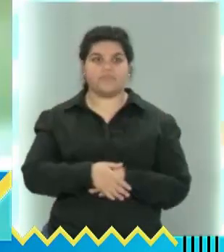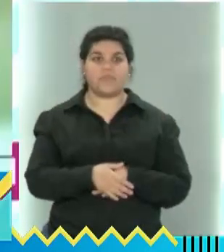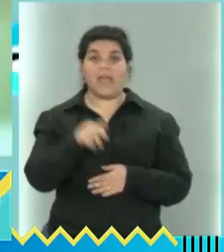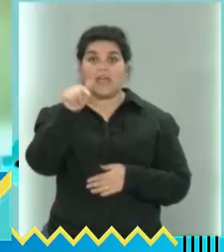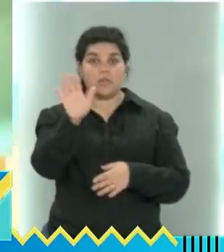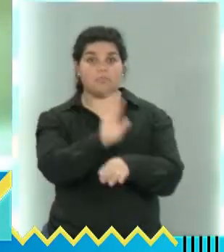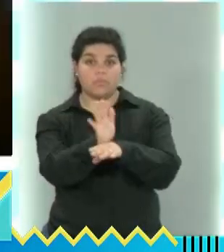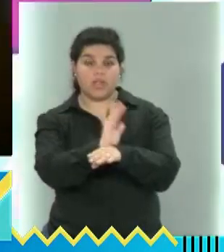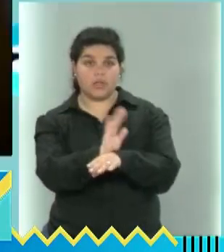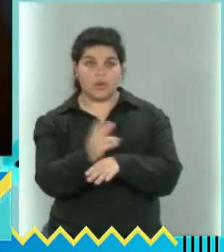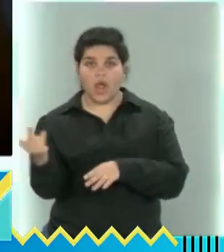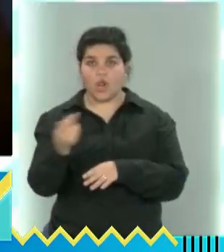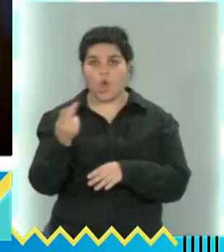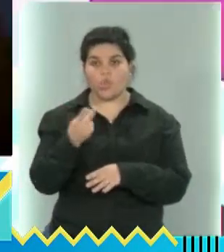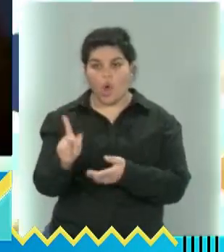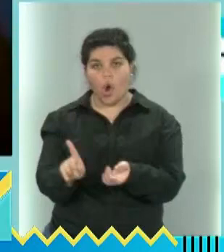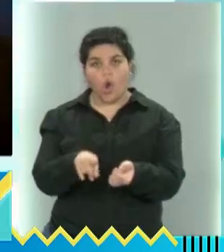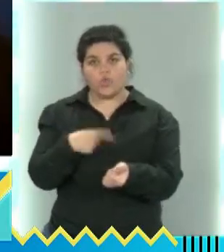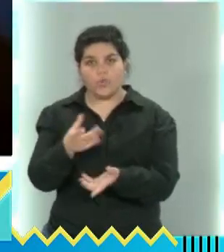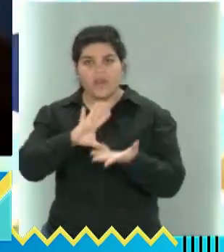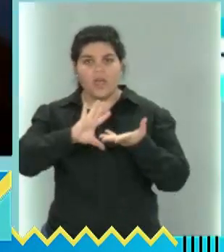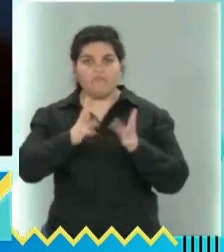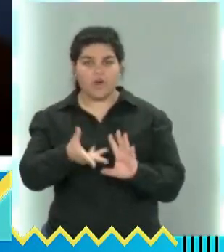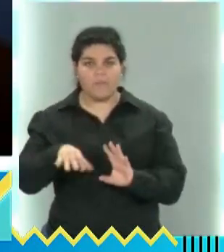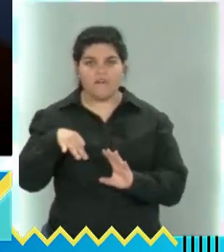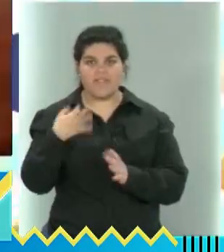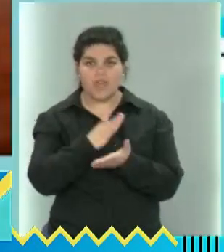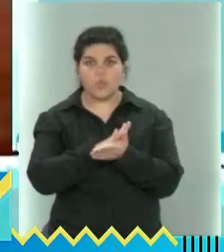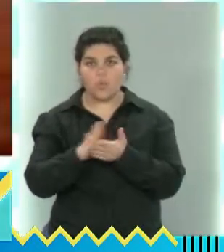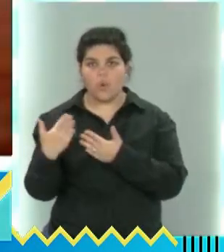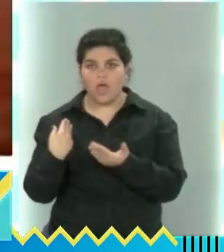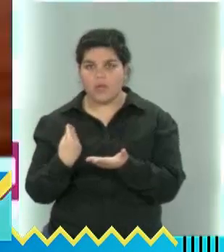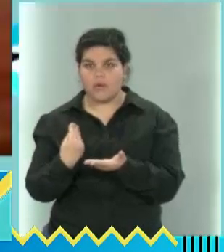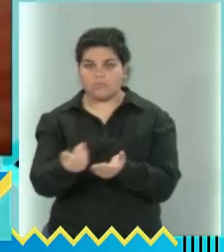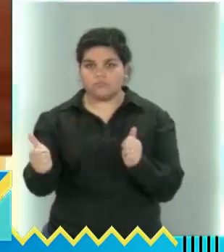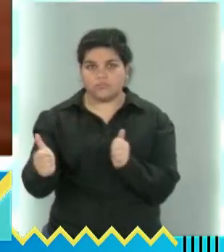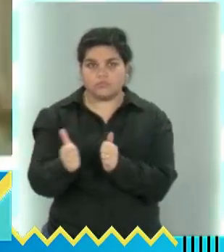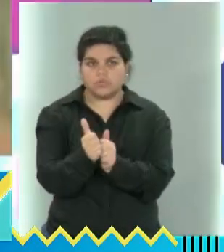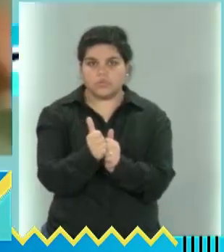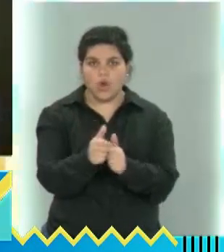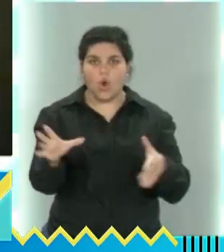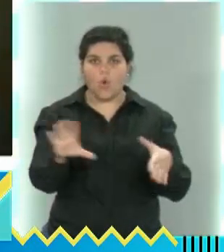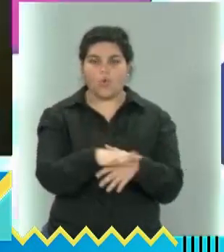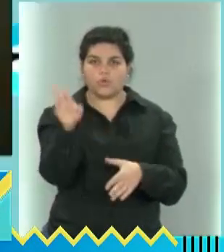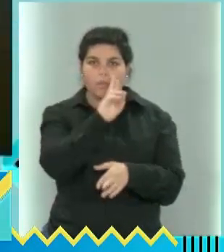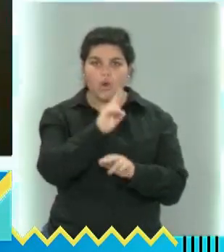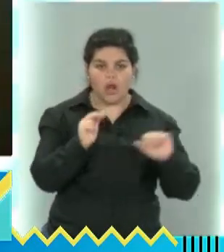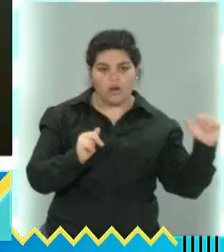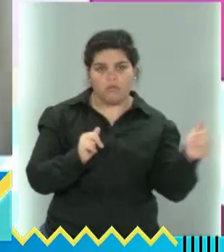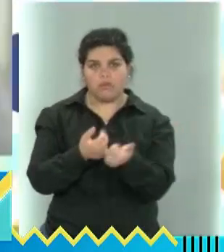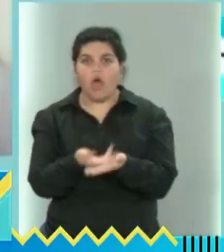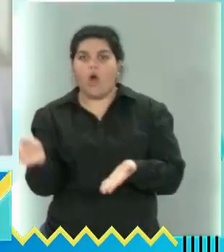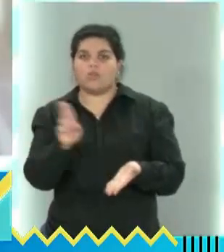hijo Billy, cuando logran acostumbrarse a esta nueva vida, aparece Joanne para reclamar la custodia de su hijo. Es una película que